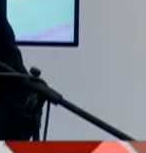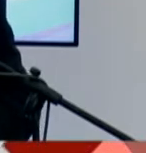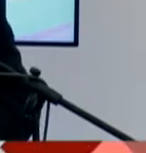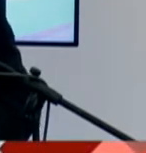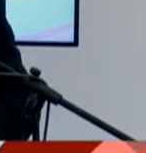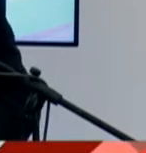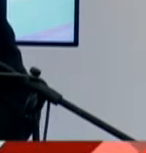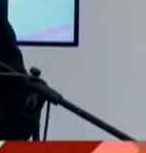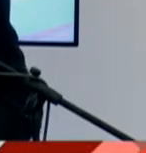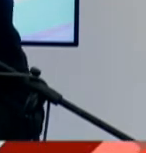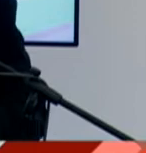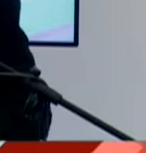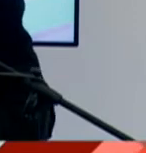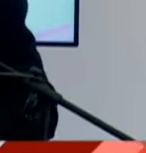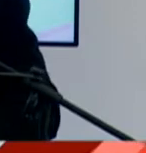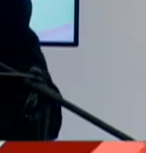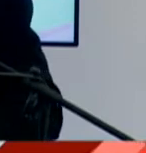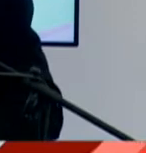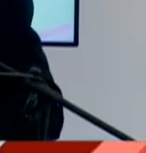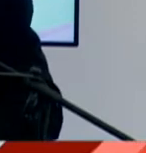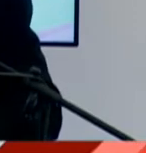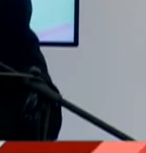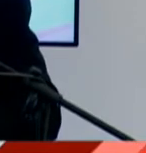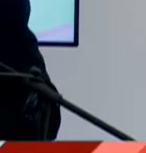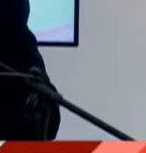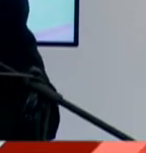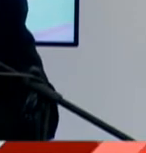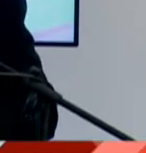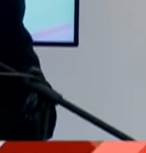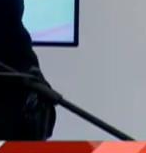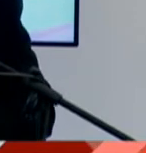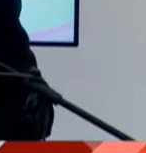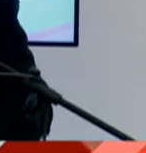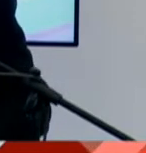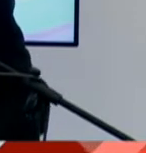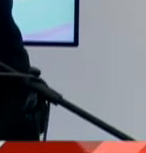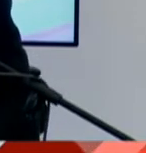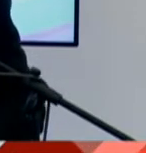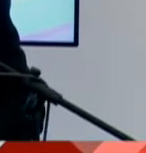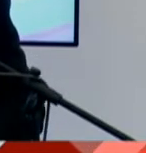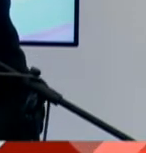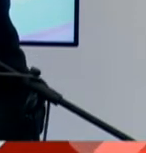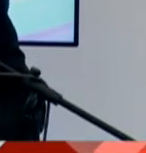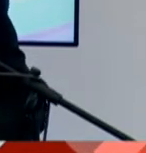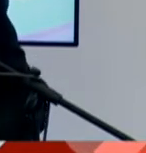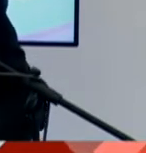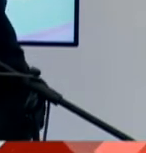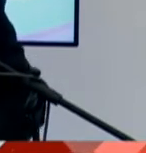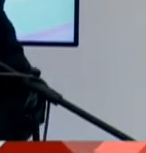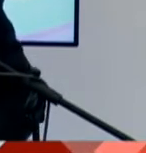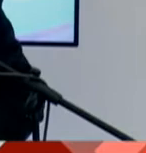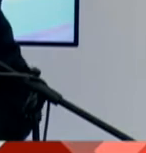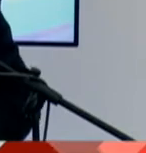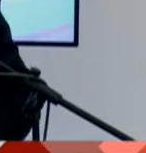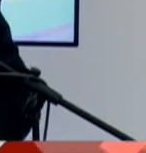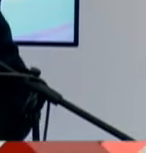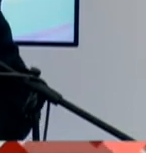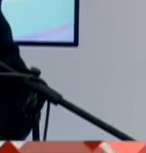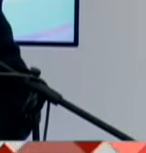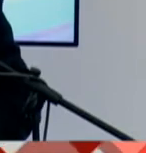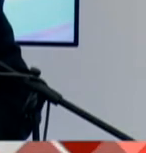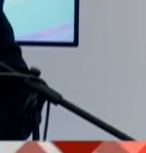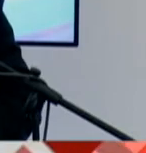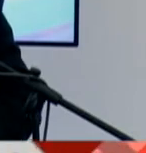México que están enlazados, siguiendo este hecho histórico del lanzamiento, repito, de una pieza audiovisual de